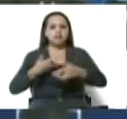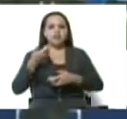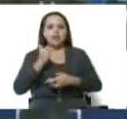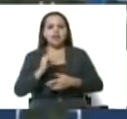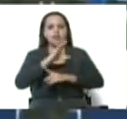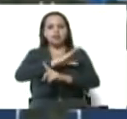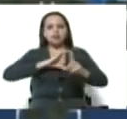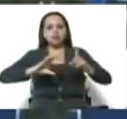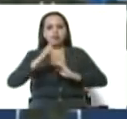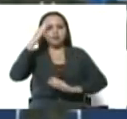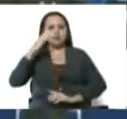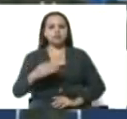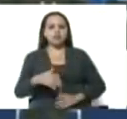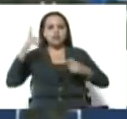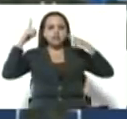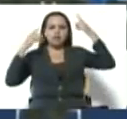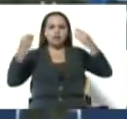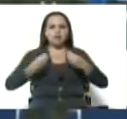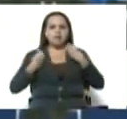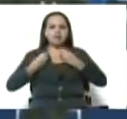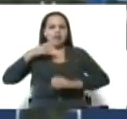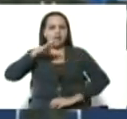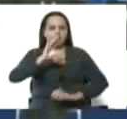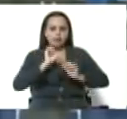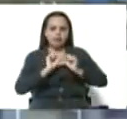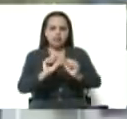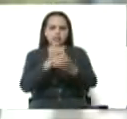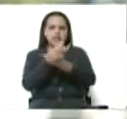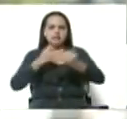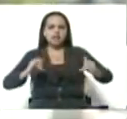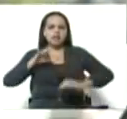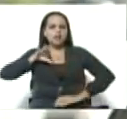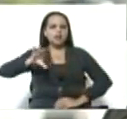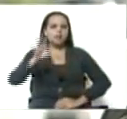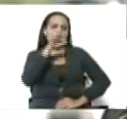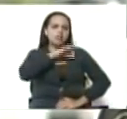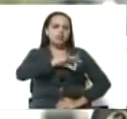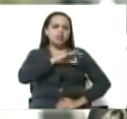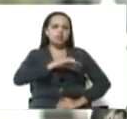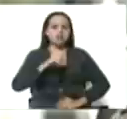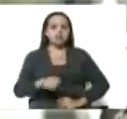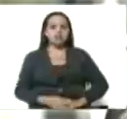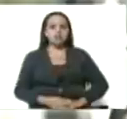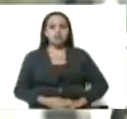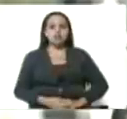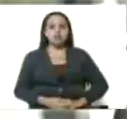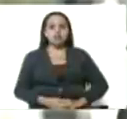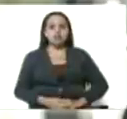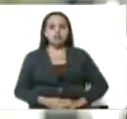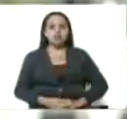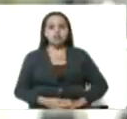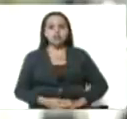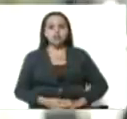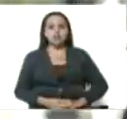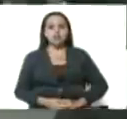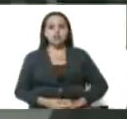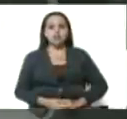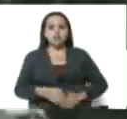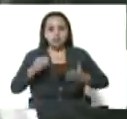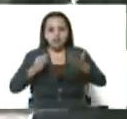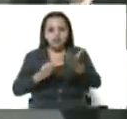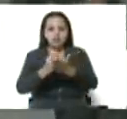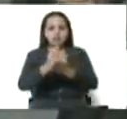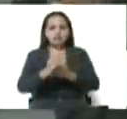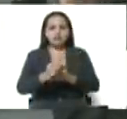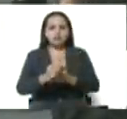militar chávez vive la patria sin independencia o nada leales siempre hay dos